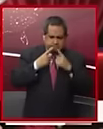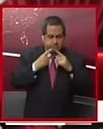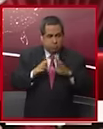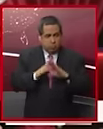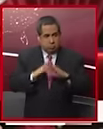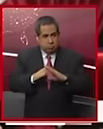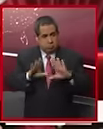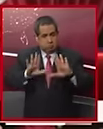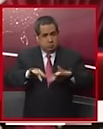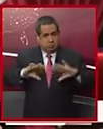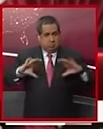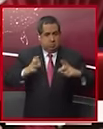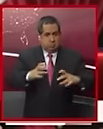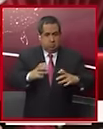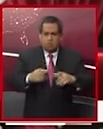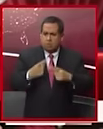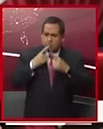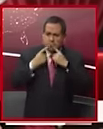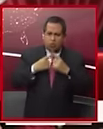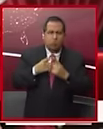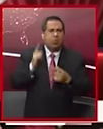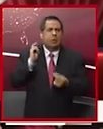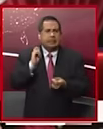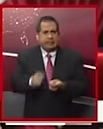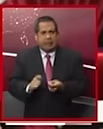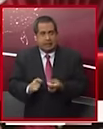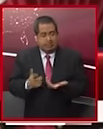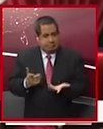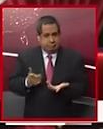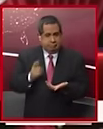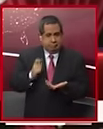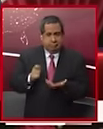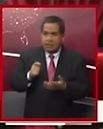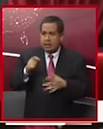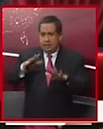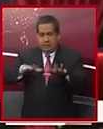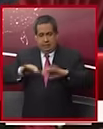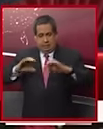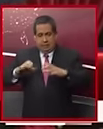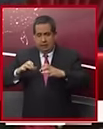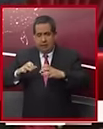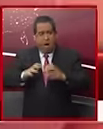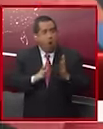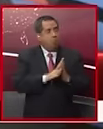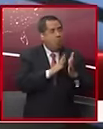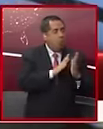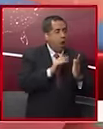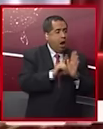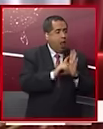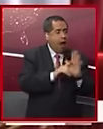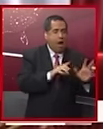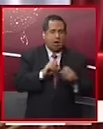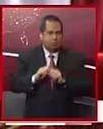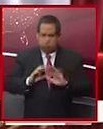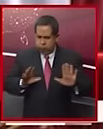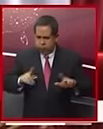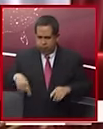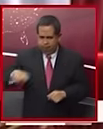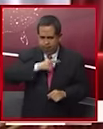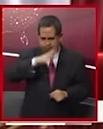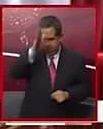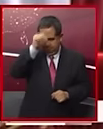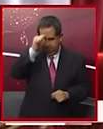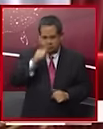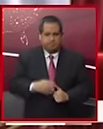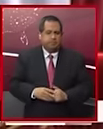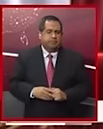del Pleno no sean sustituidos por acuerdos cupulares. En algún momento